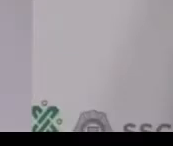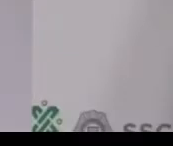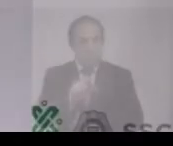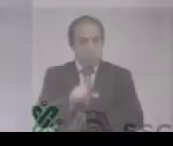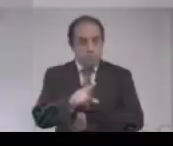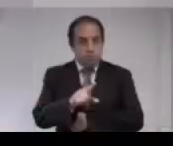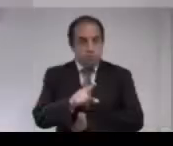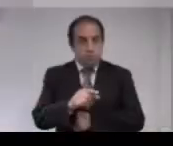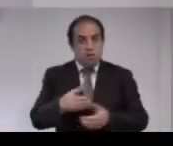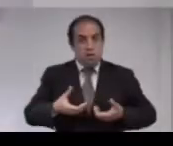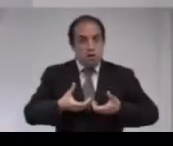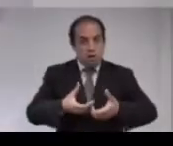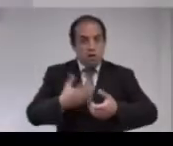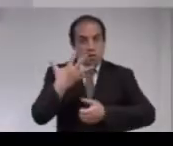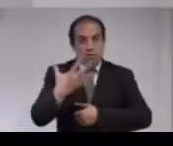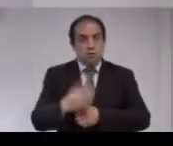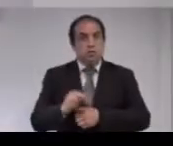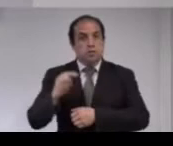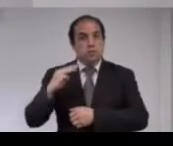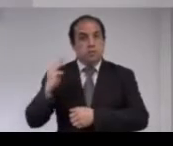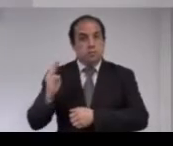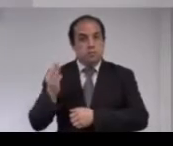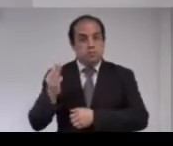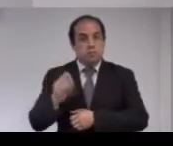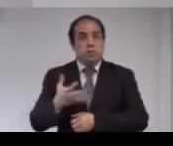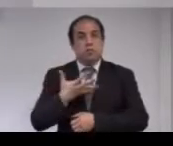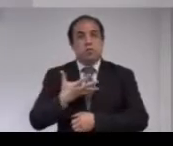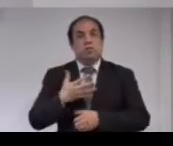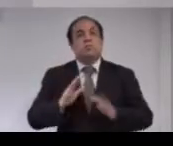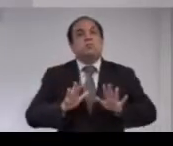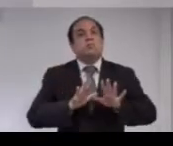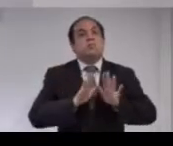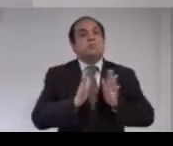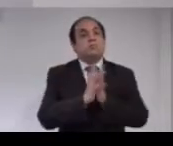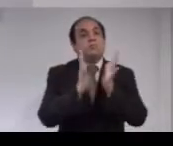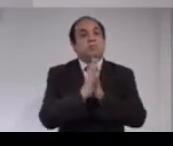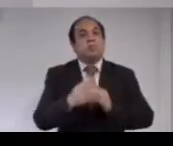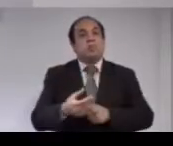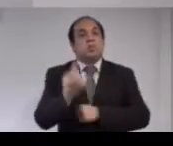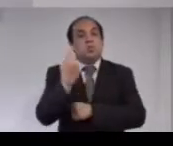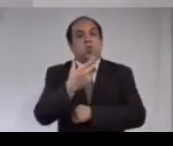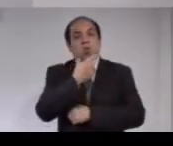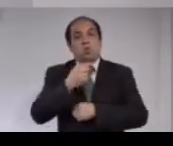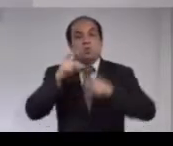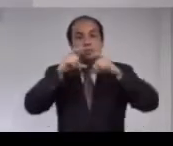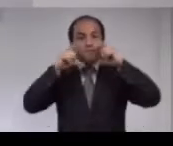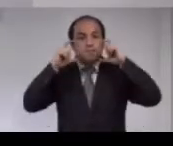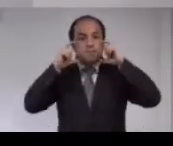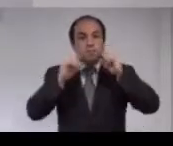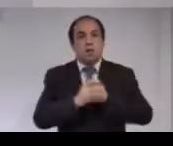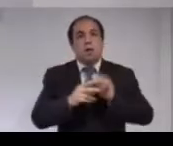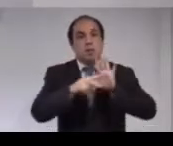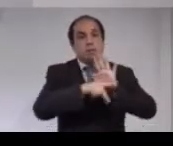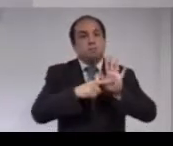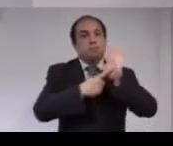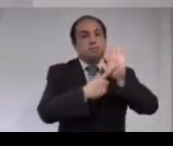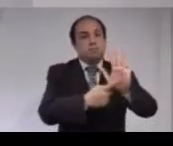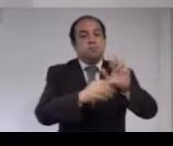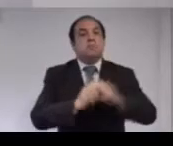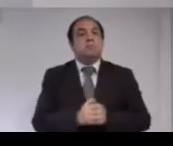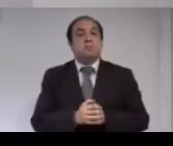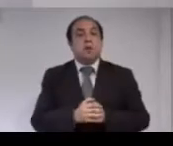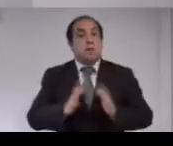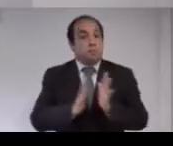Asimismo, en la calle 5 de Mayo también se registró la participación de un hombre embozado que por la evidencia videográfica